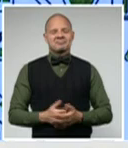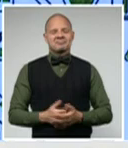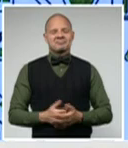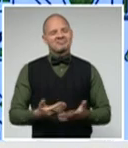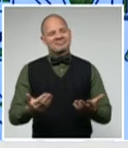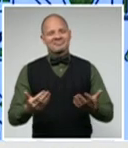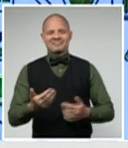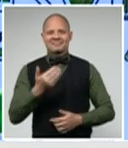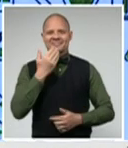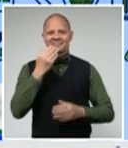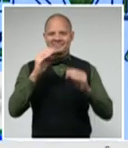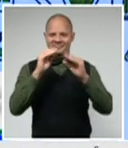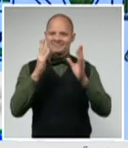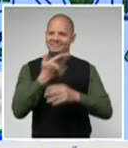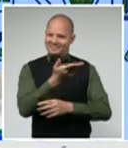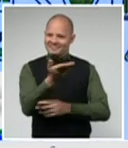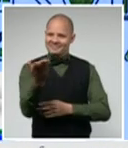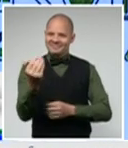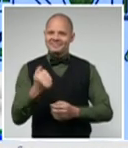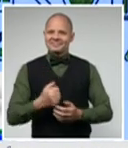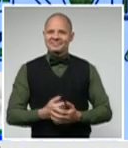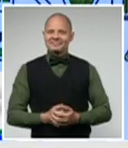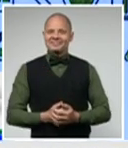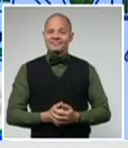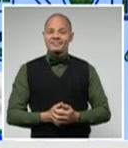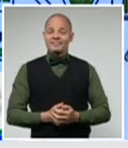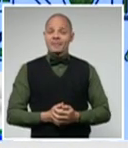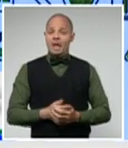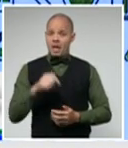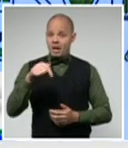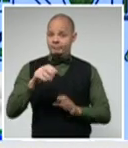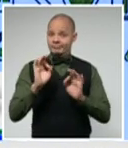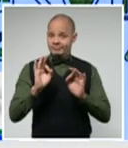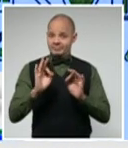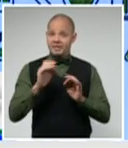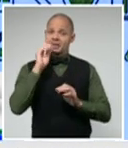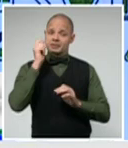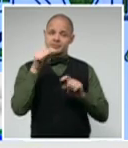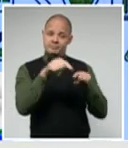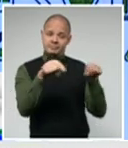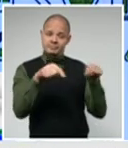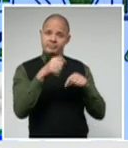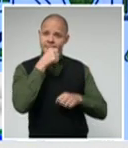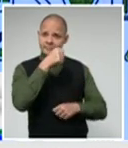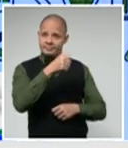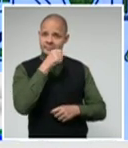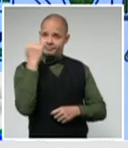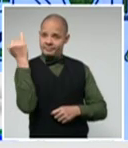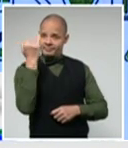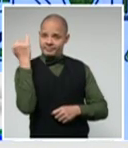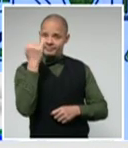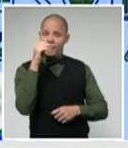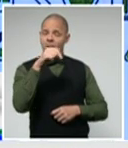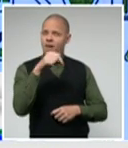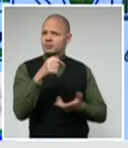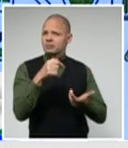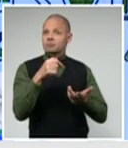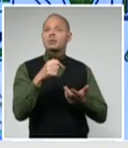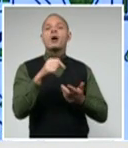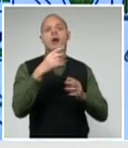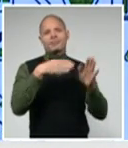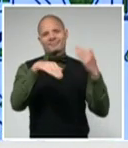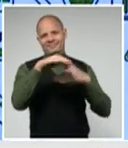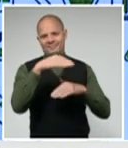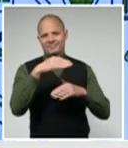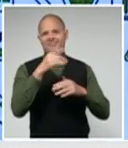Y por supuesto para todos los que nos siguen, les damos la bienvenida desde la sede del Centro de Prensa Internacional del Ministerio de Relaciones Exteriores de la República de